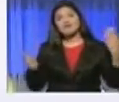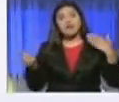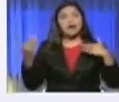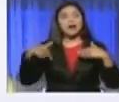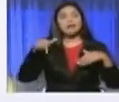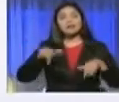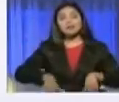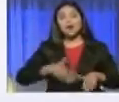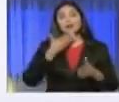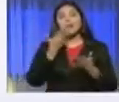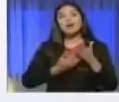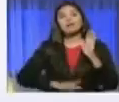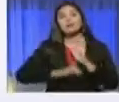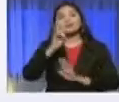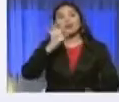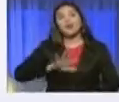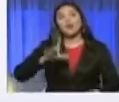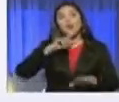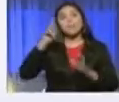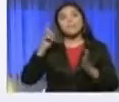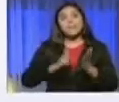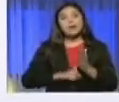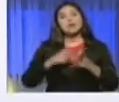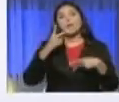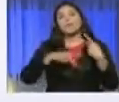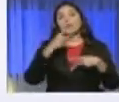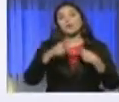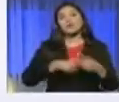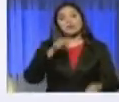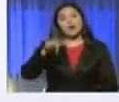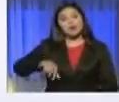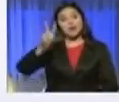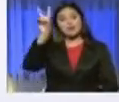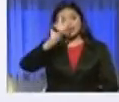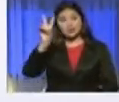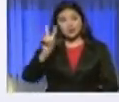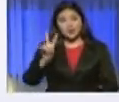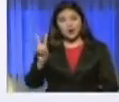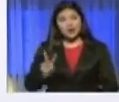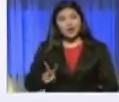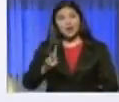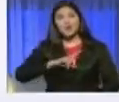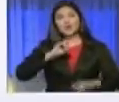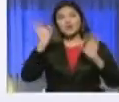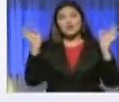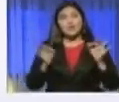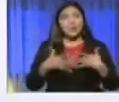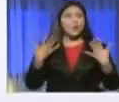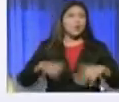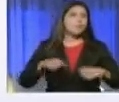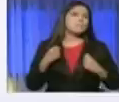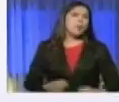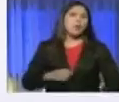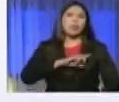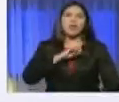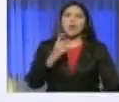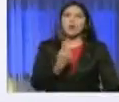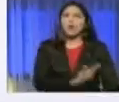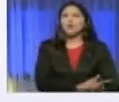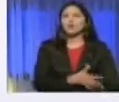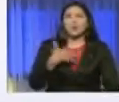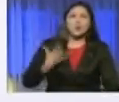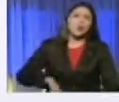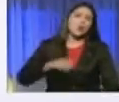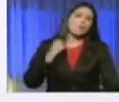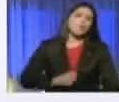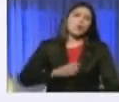aportar al desarrollo integral de la capacidad productiva de Venezuela. Es un motor poderoso, tan poderoso,